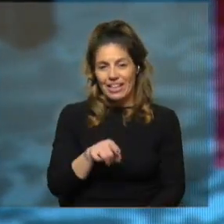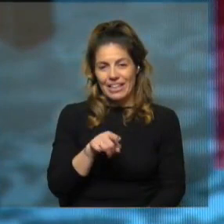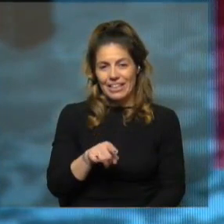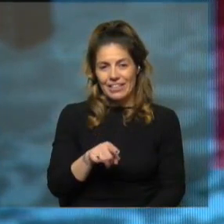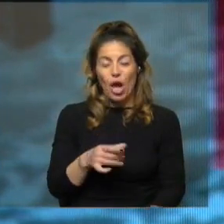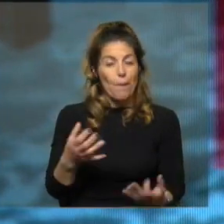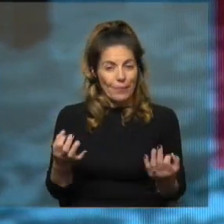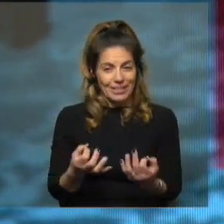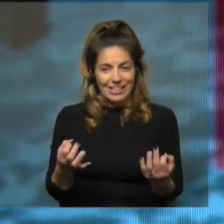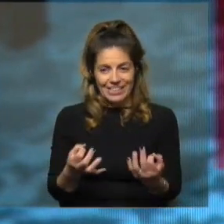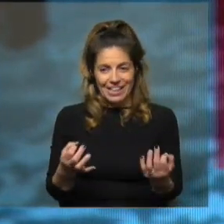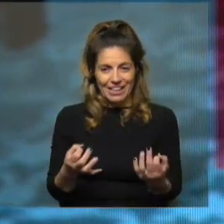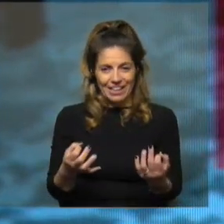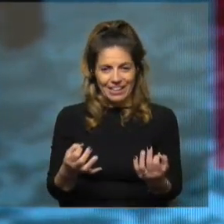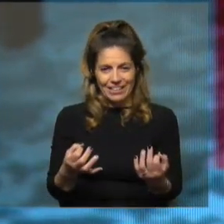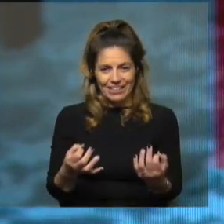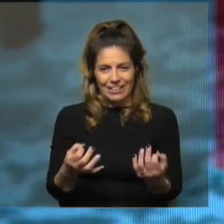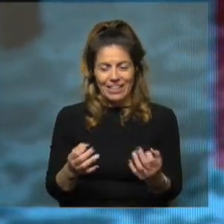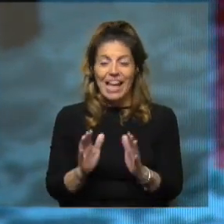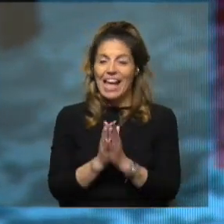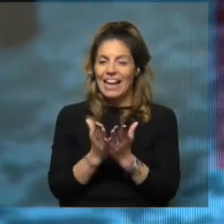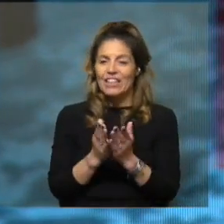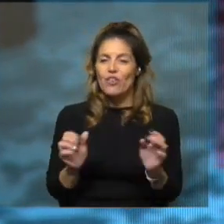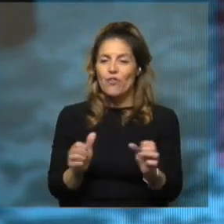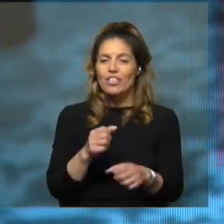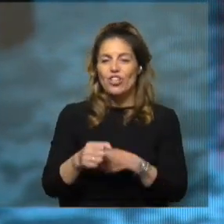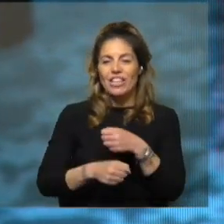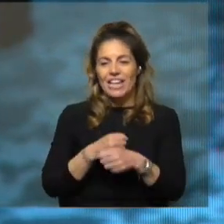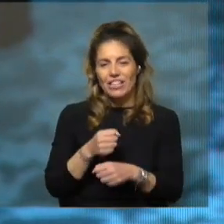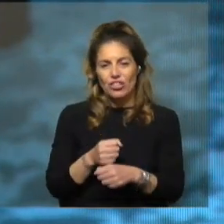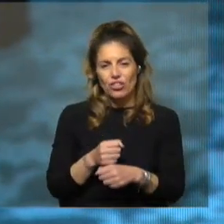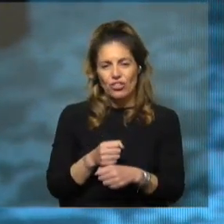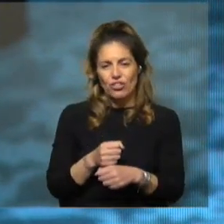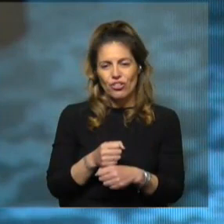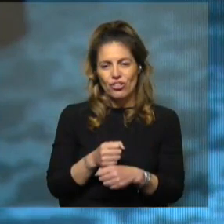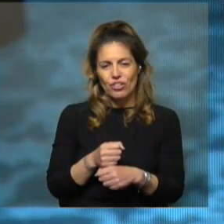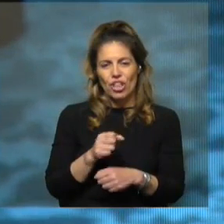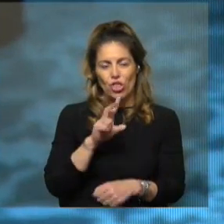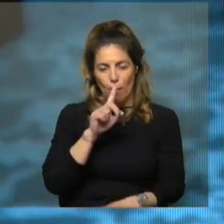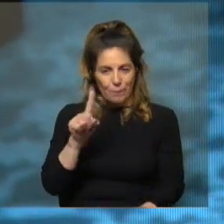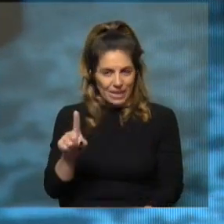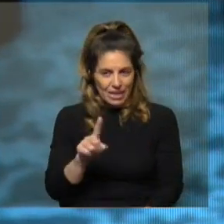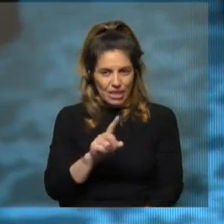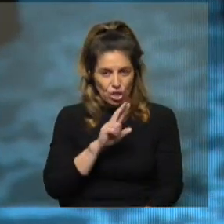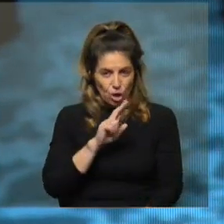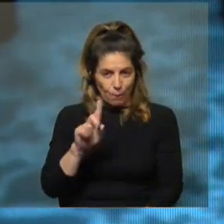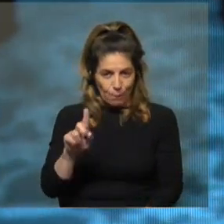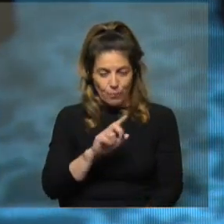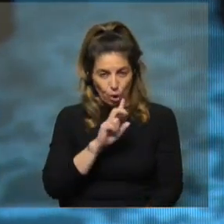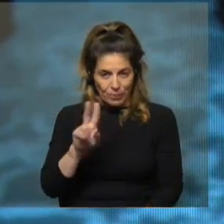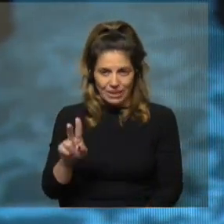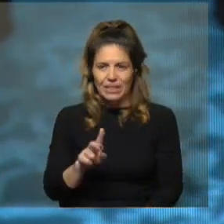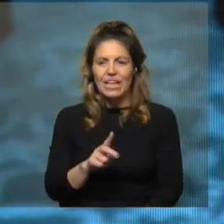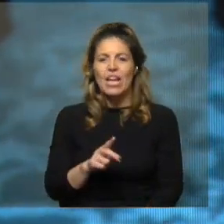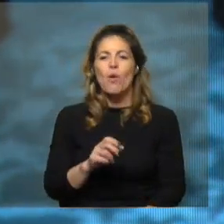una particularidad este El libro fue hecho en el año 2000 fue publicado y